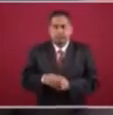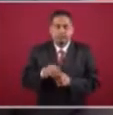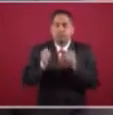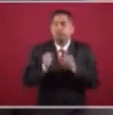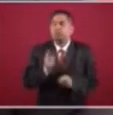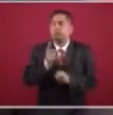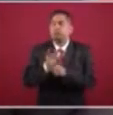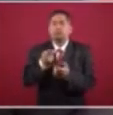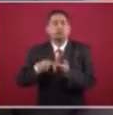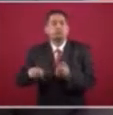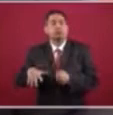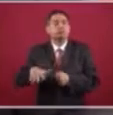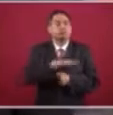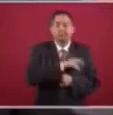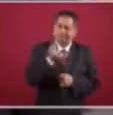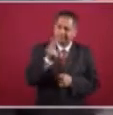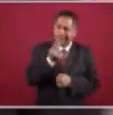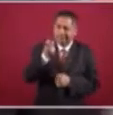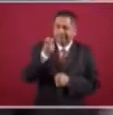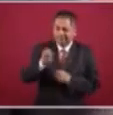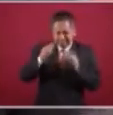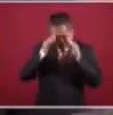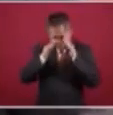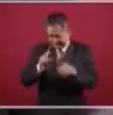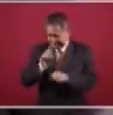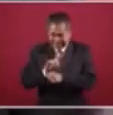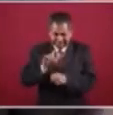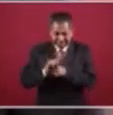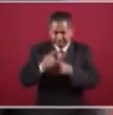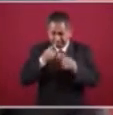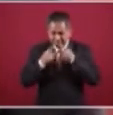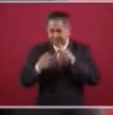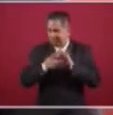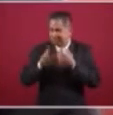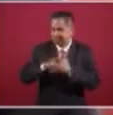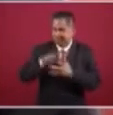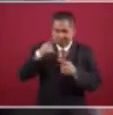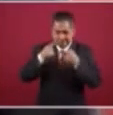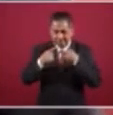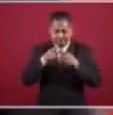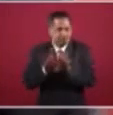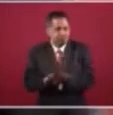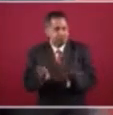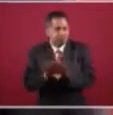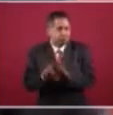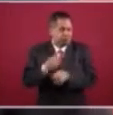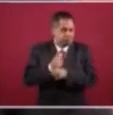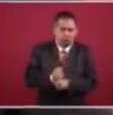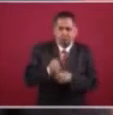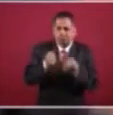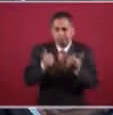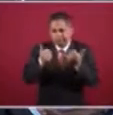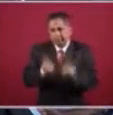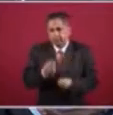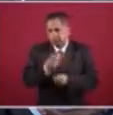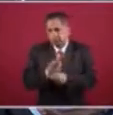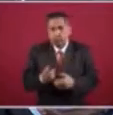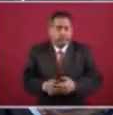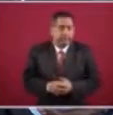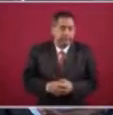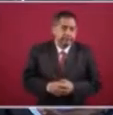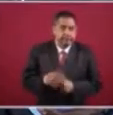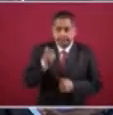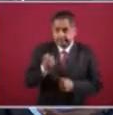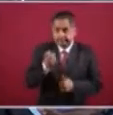pública. A eso nos dedicamos la mayor parte del tiempo, porque es lo que